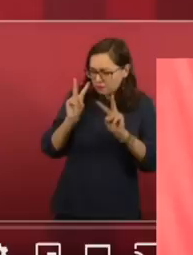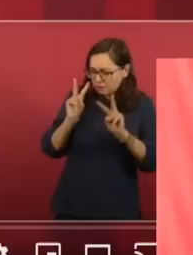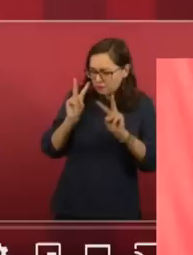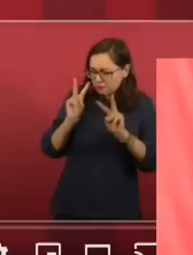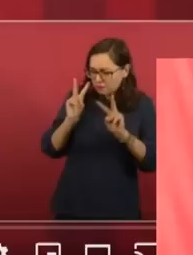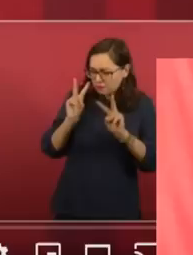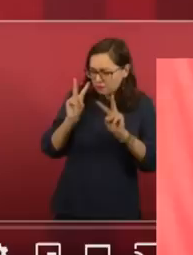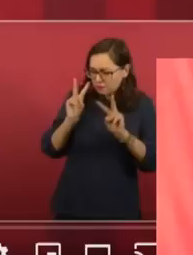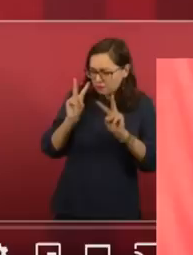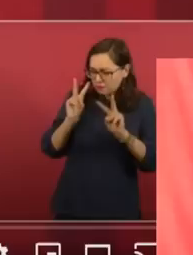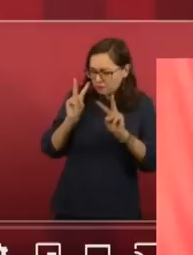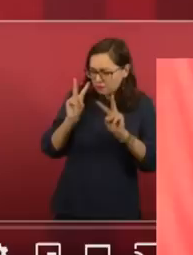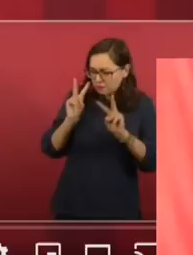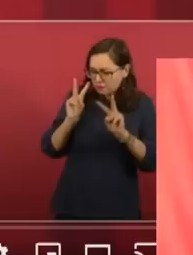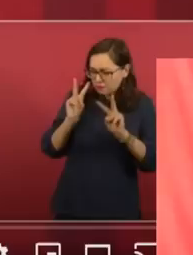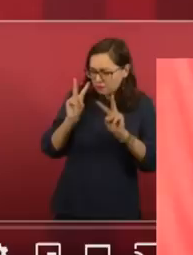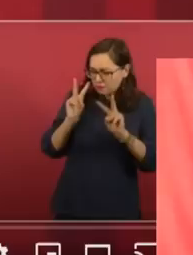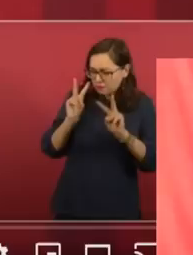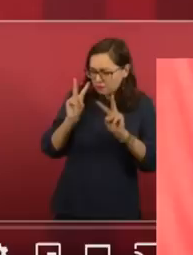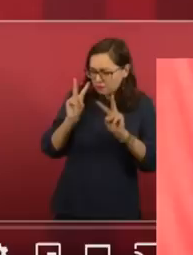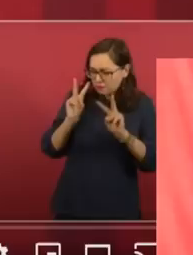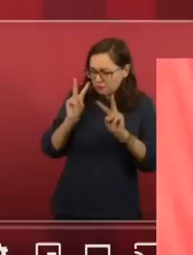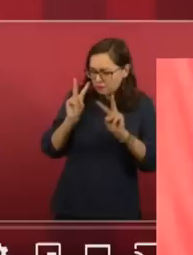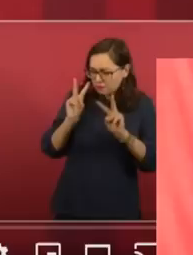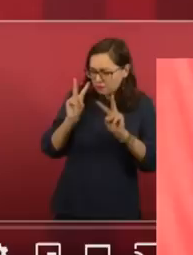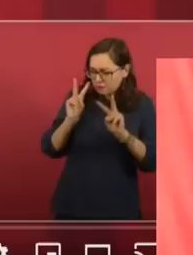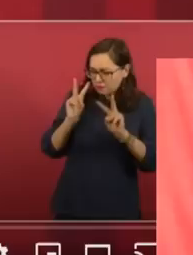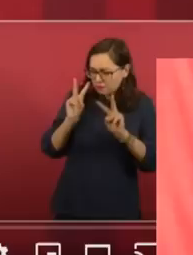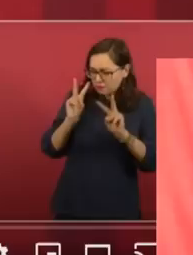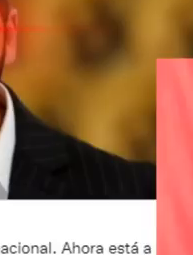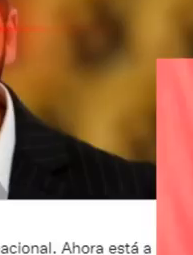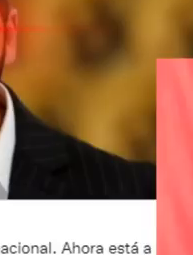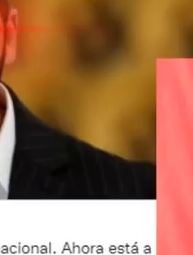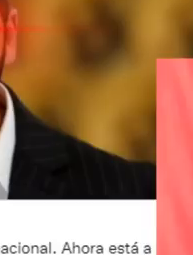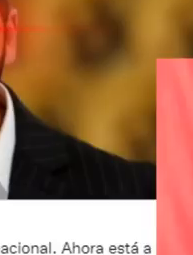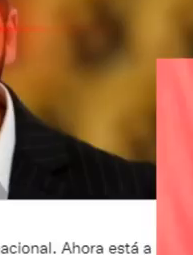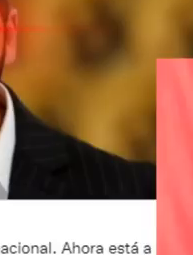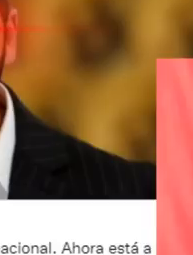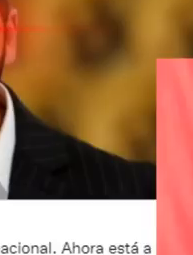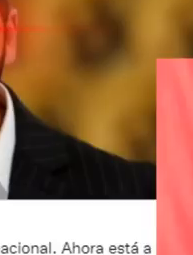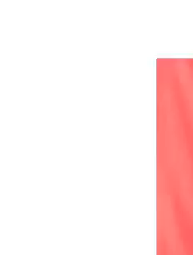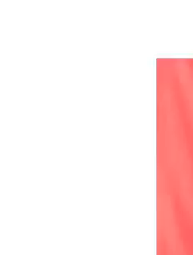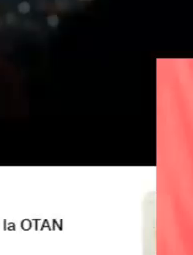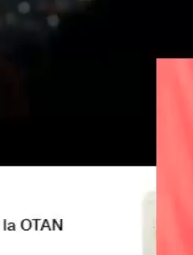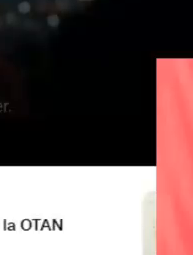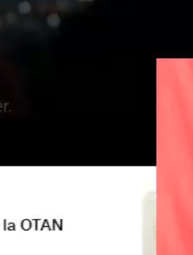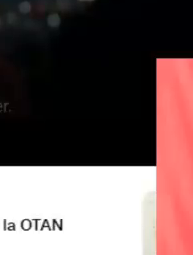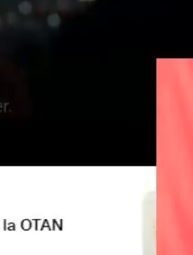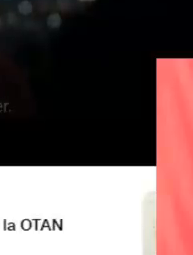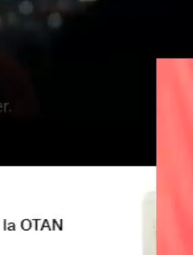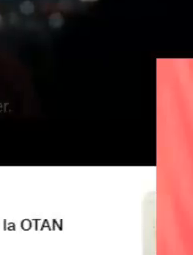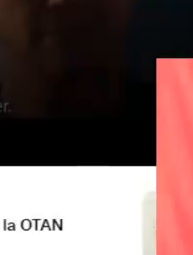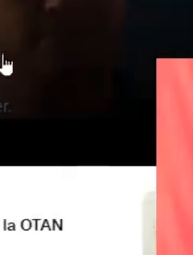humanos compatriotas así está la cosa ustedes qué demonios opinan antes de irnos hay que revisar que dice la repubblica y oriente